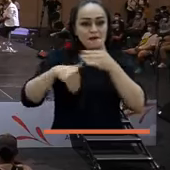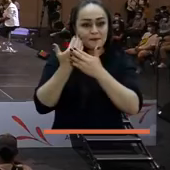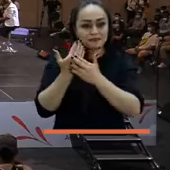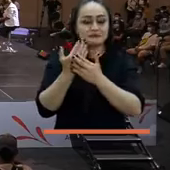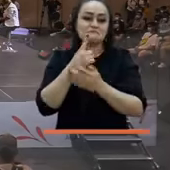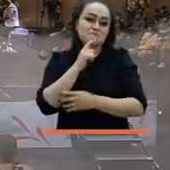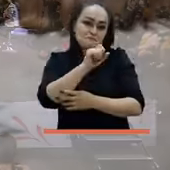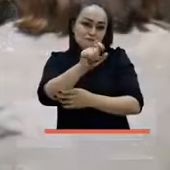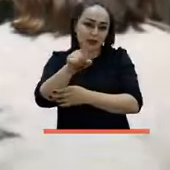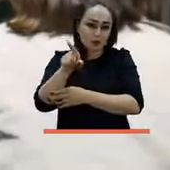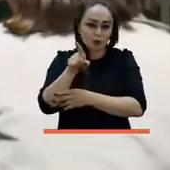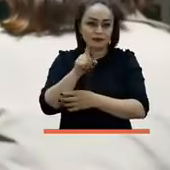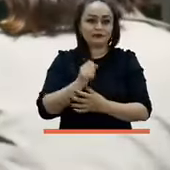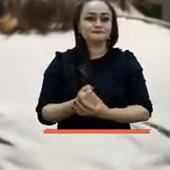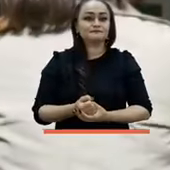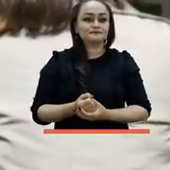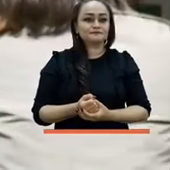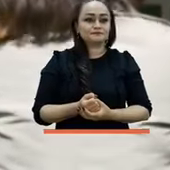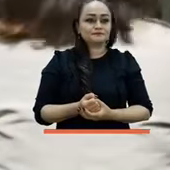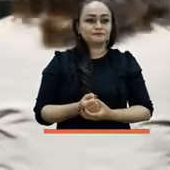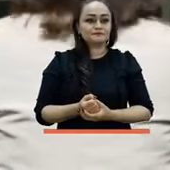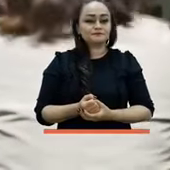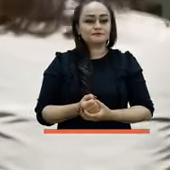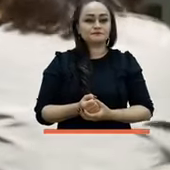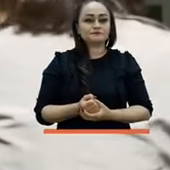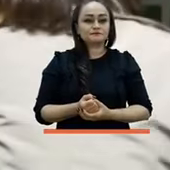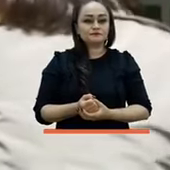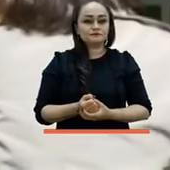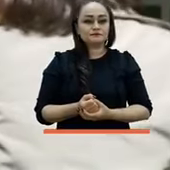maneras clave